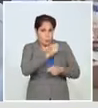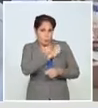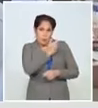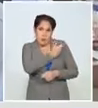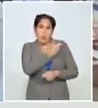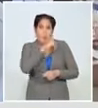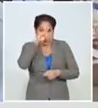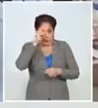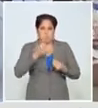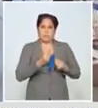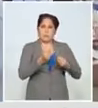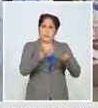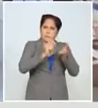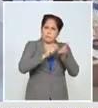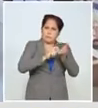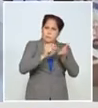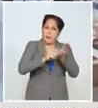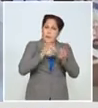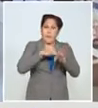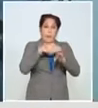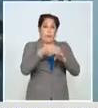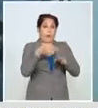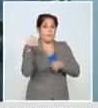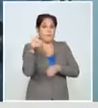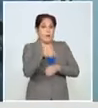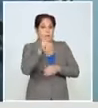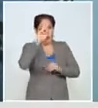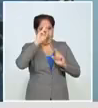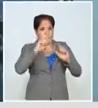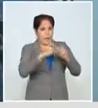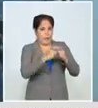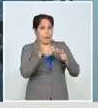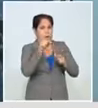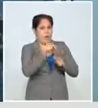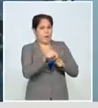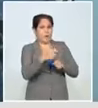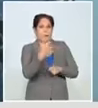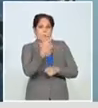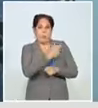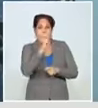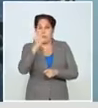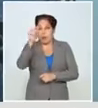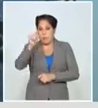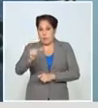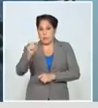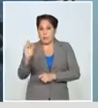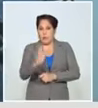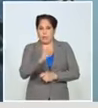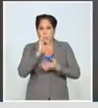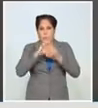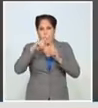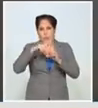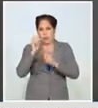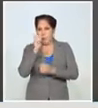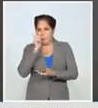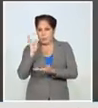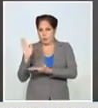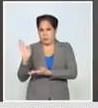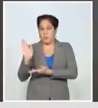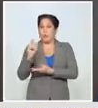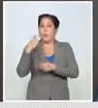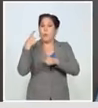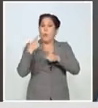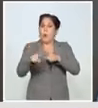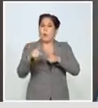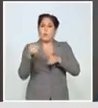y posteriormente se cita para acá para la consulta de reclutamiento. Eddie fue el primer paciente en Guantánamo que junto a otros compañeros